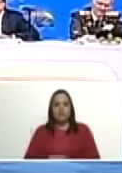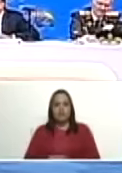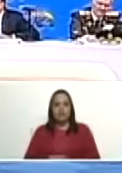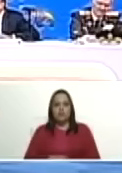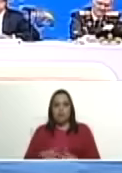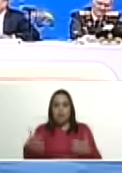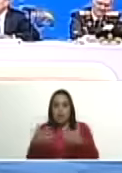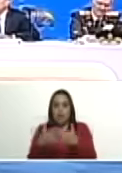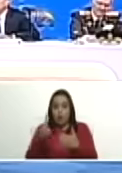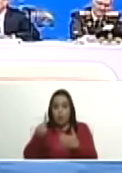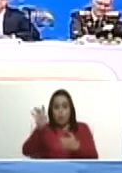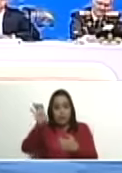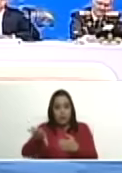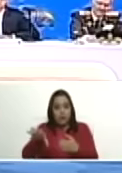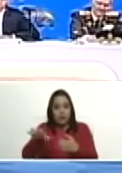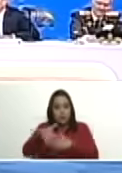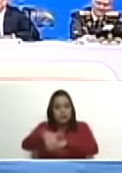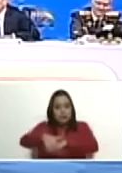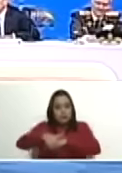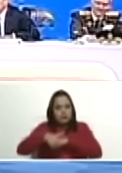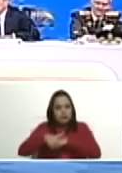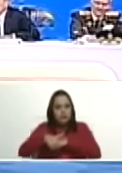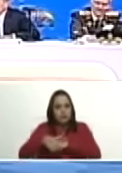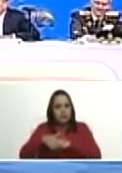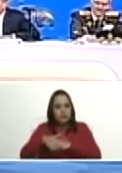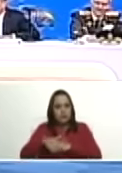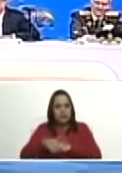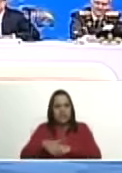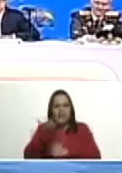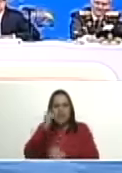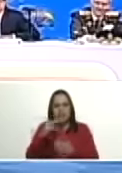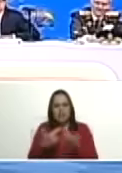entre una potencia dominante, el Imperio Británico, que gobernaba el mundo,